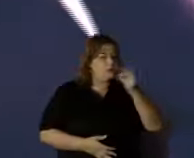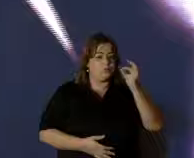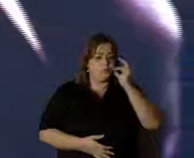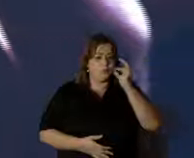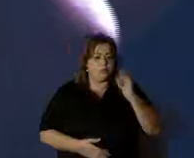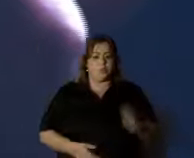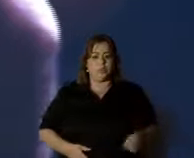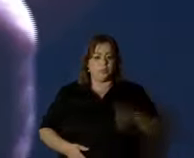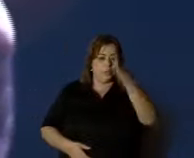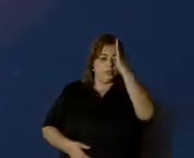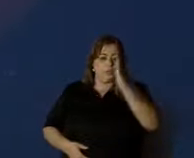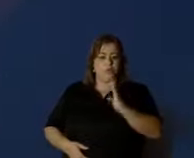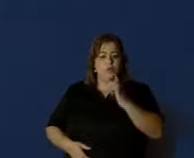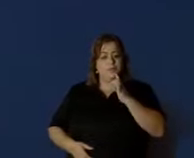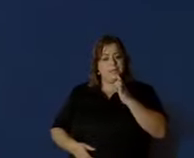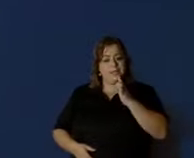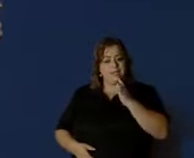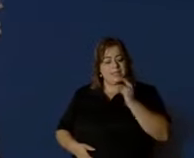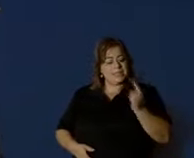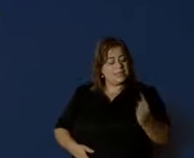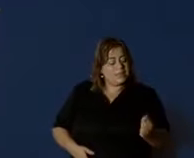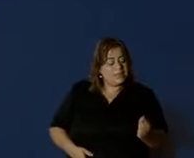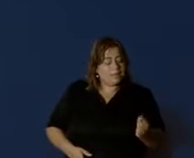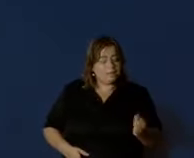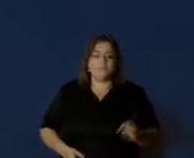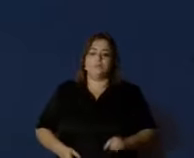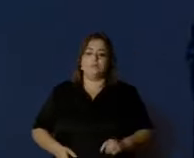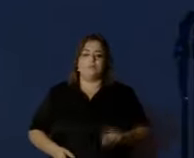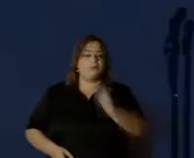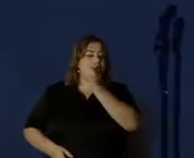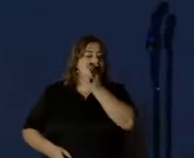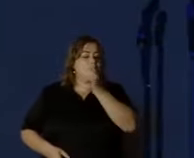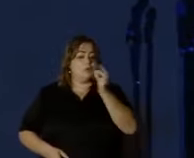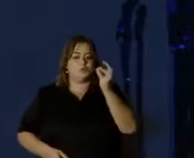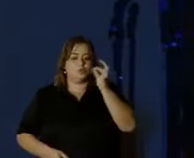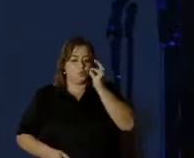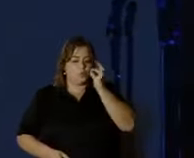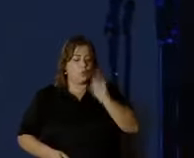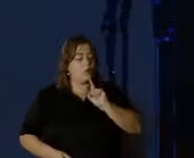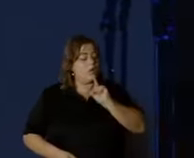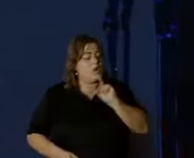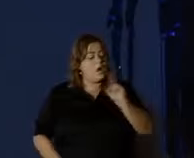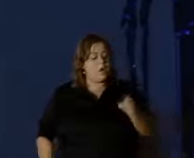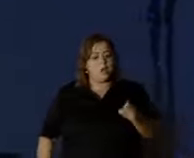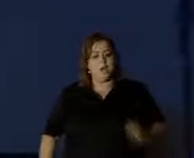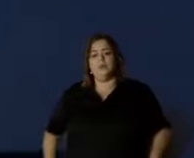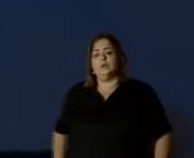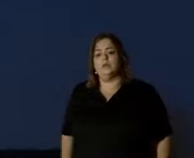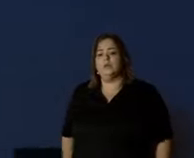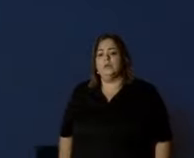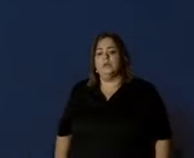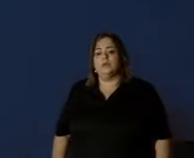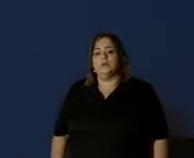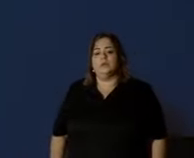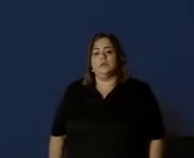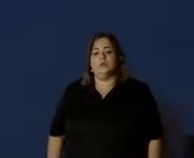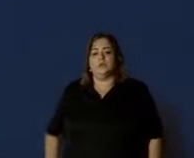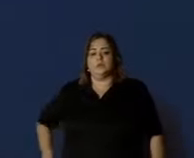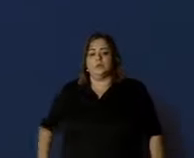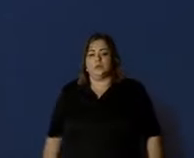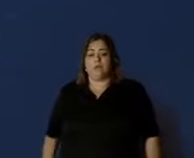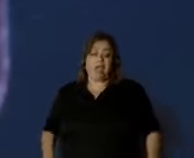Señor me dijo: ¿dónde está el día mío de ayuno? Yo, ok, Señor, es verdad. No, que si hay